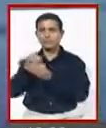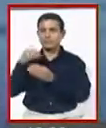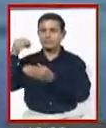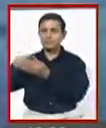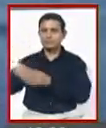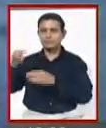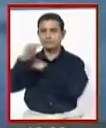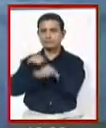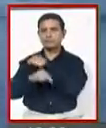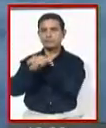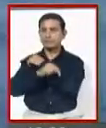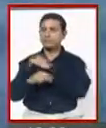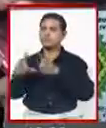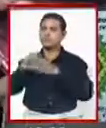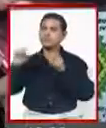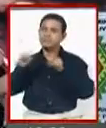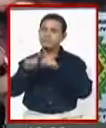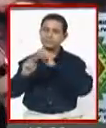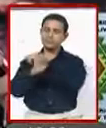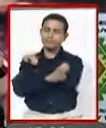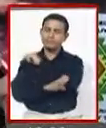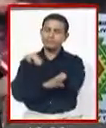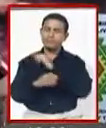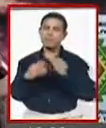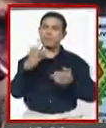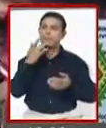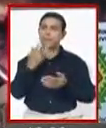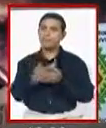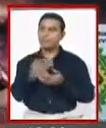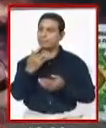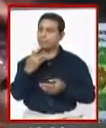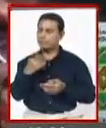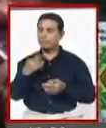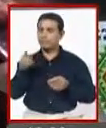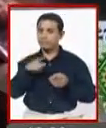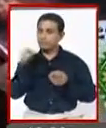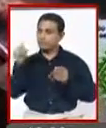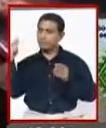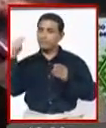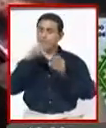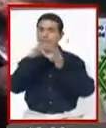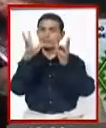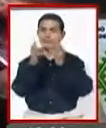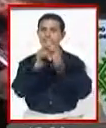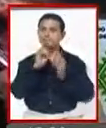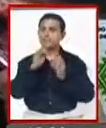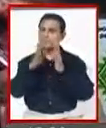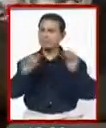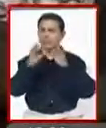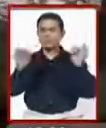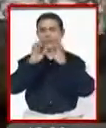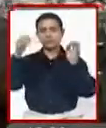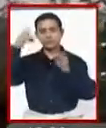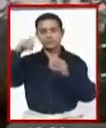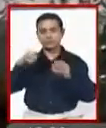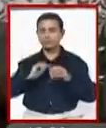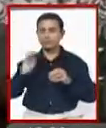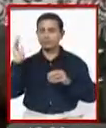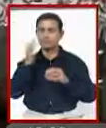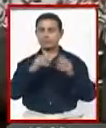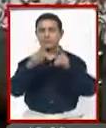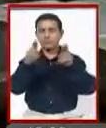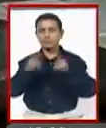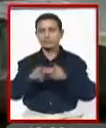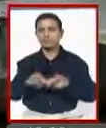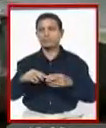nacional como extranjera. A mí me parece que esta audiencia es importantísima por la región, por nuestro departamento, pero